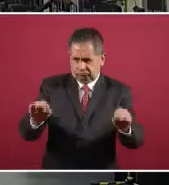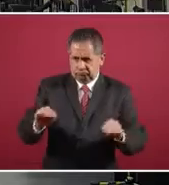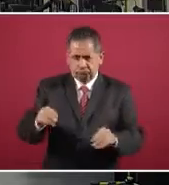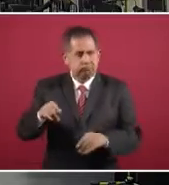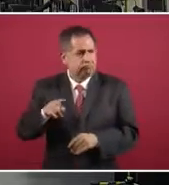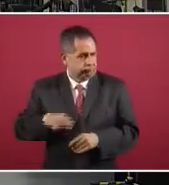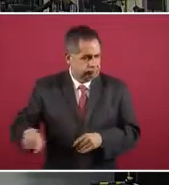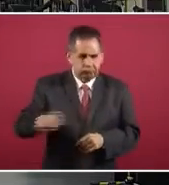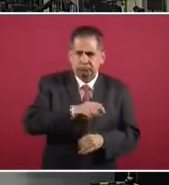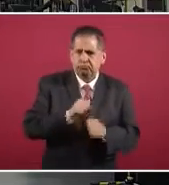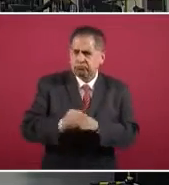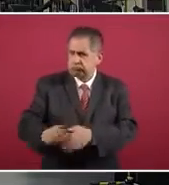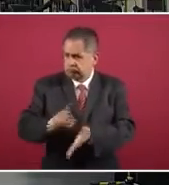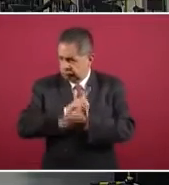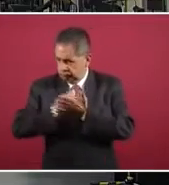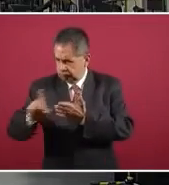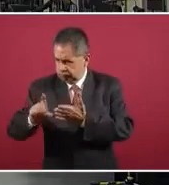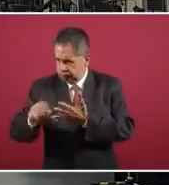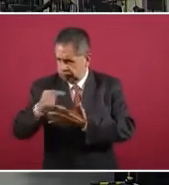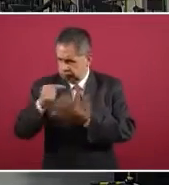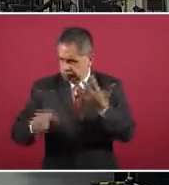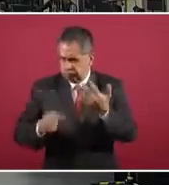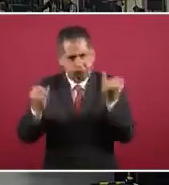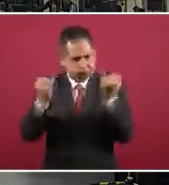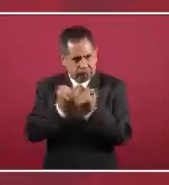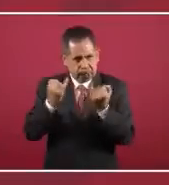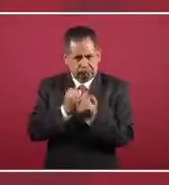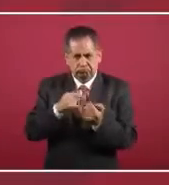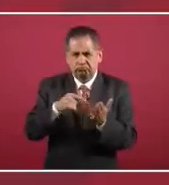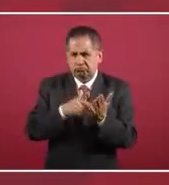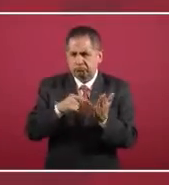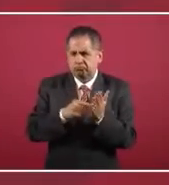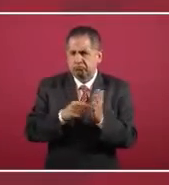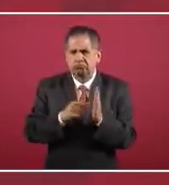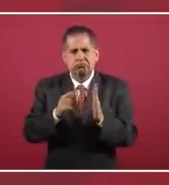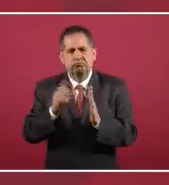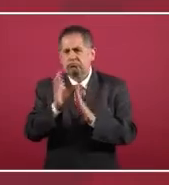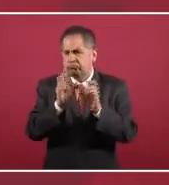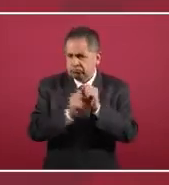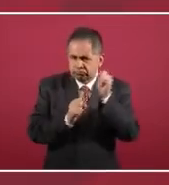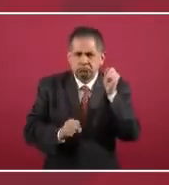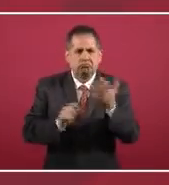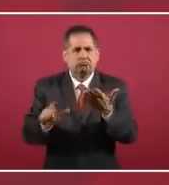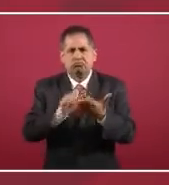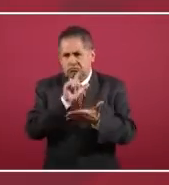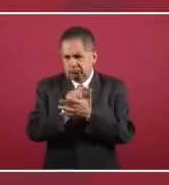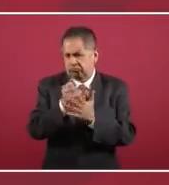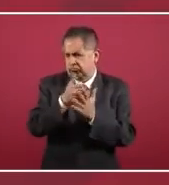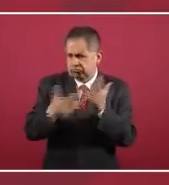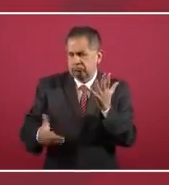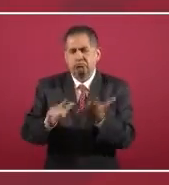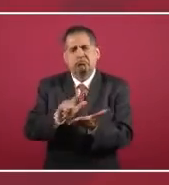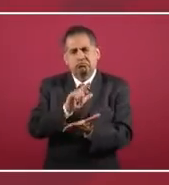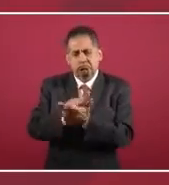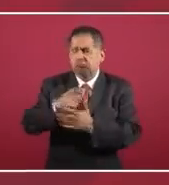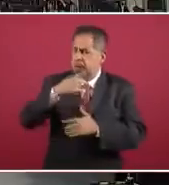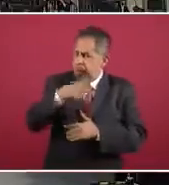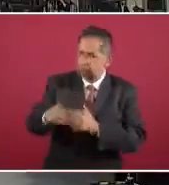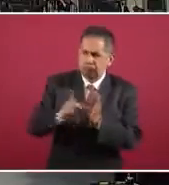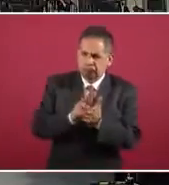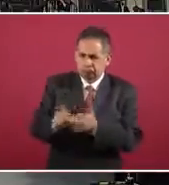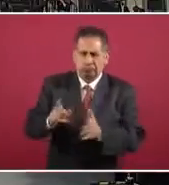derechos como están establecidos en las leyes, en la Constitución,